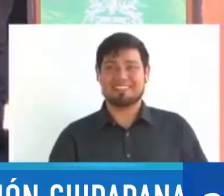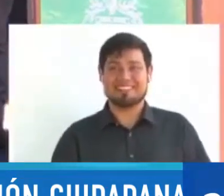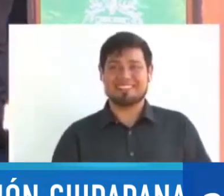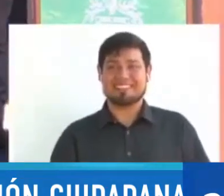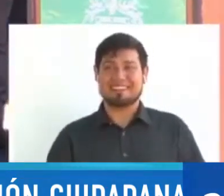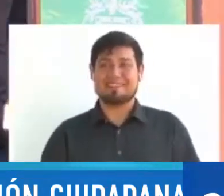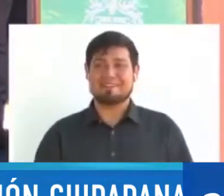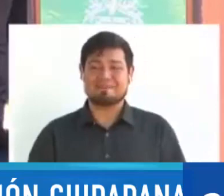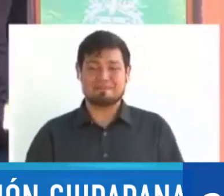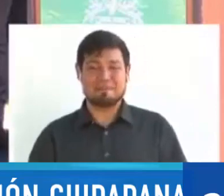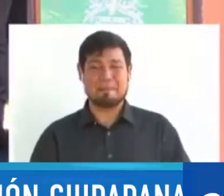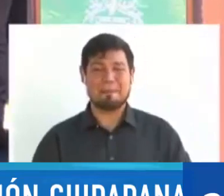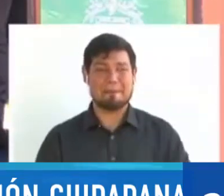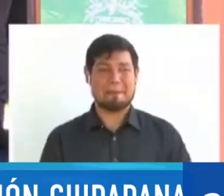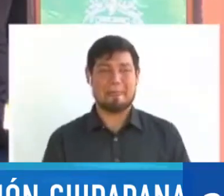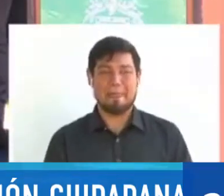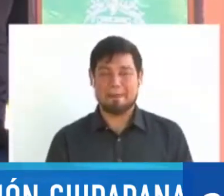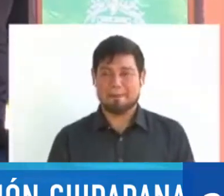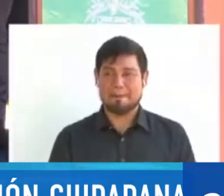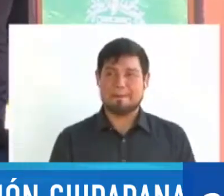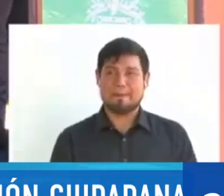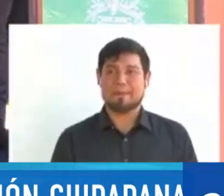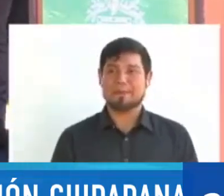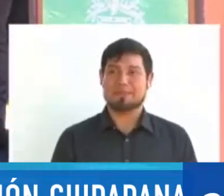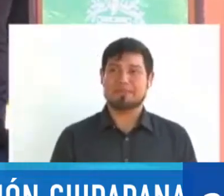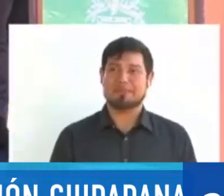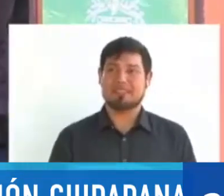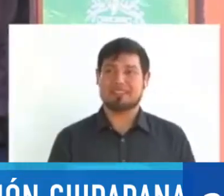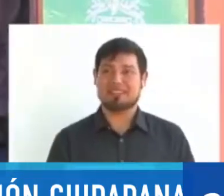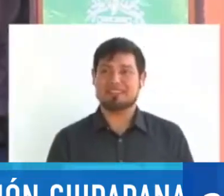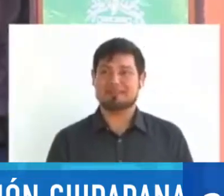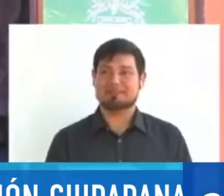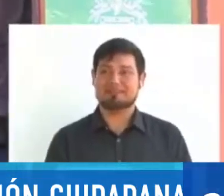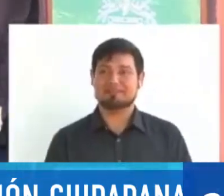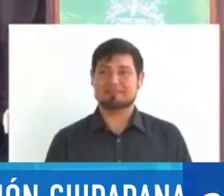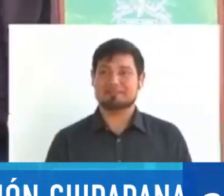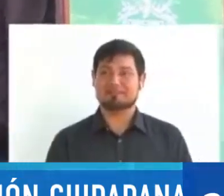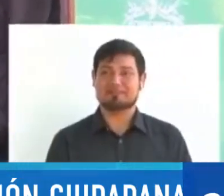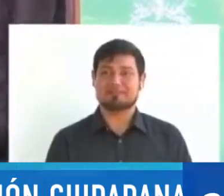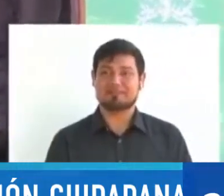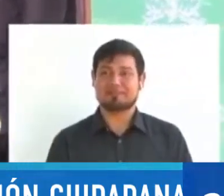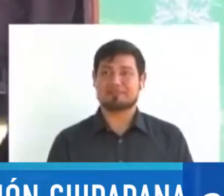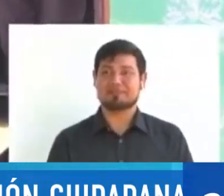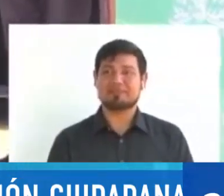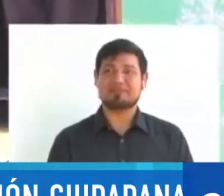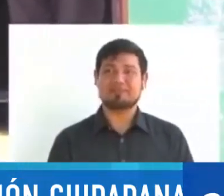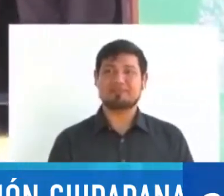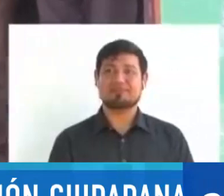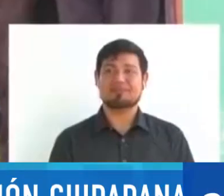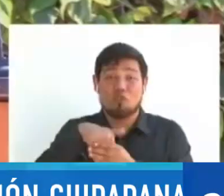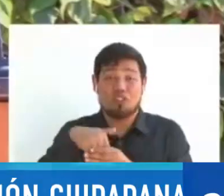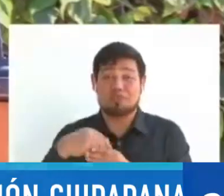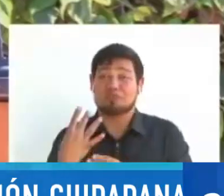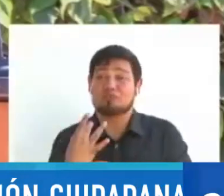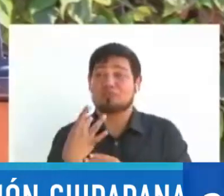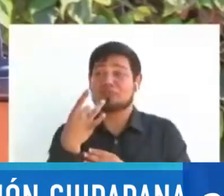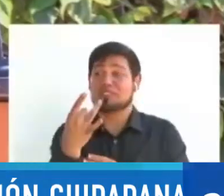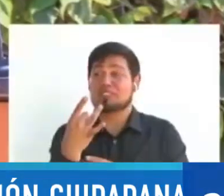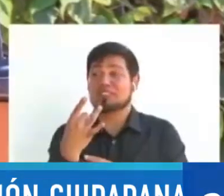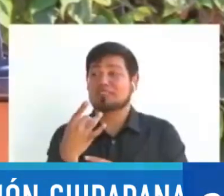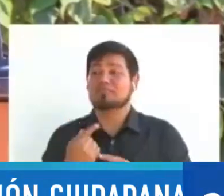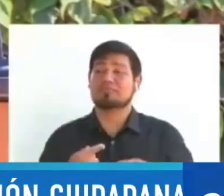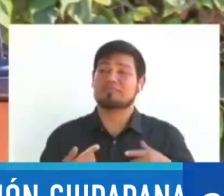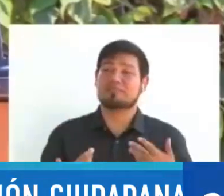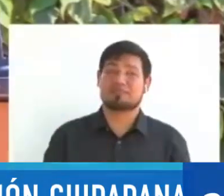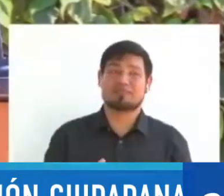Estamos muy, muy felices, muy agradecidas de todos y todas aquellos que nos ayudaron en esta votación. No pensamos